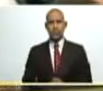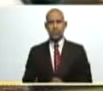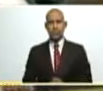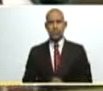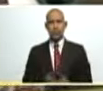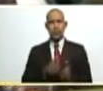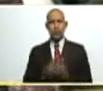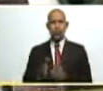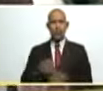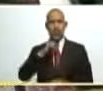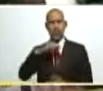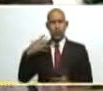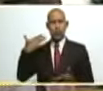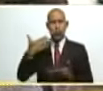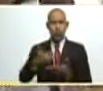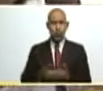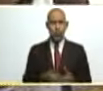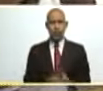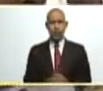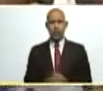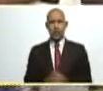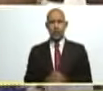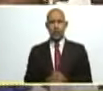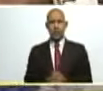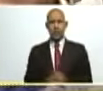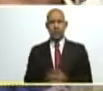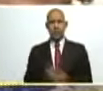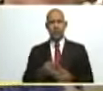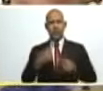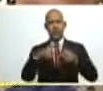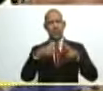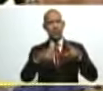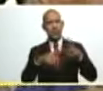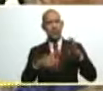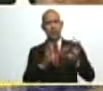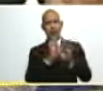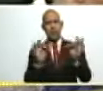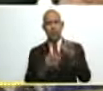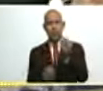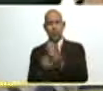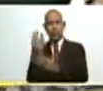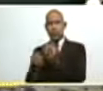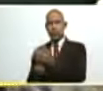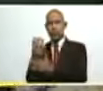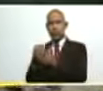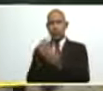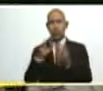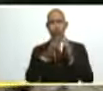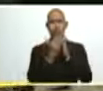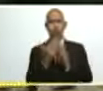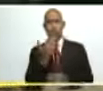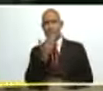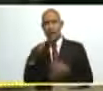resistencia, los cumbres aristobulistas, ¿no?, con las comunidades